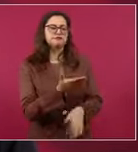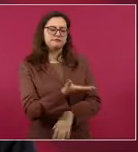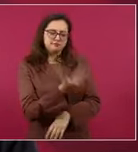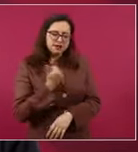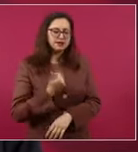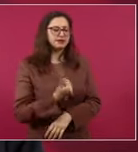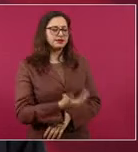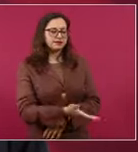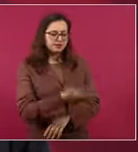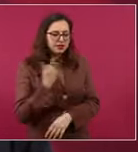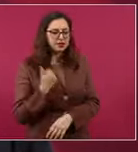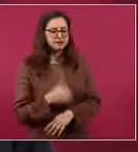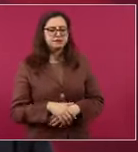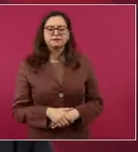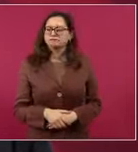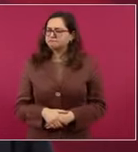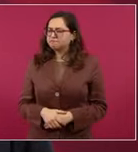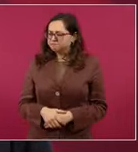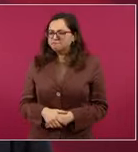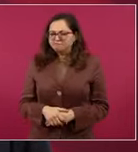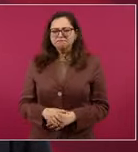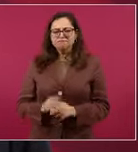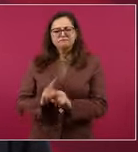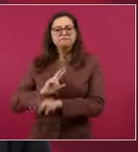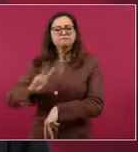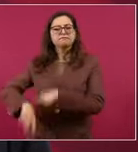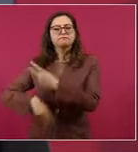en Puebla, y lo acompañé.